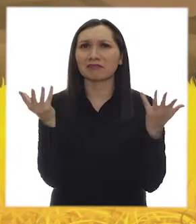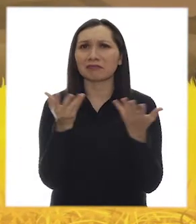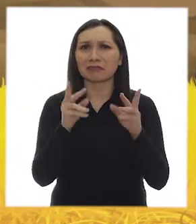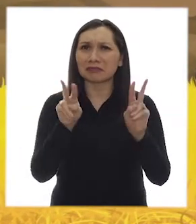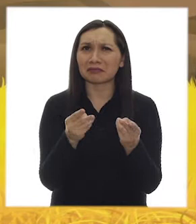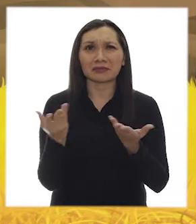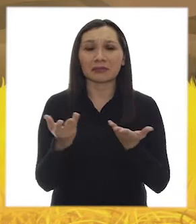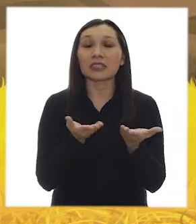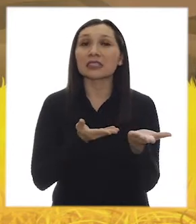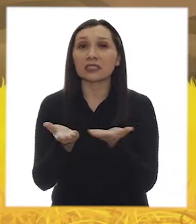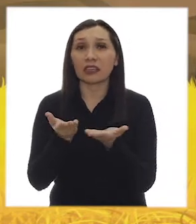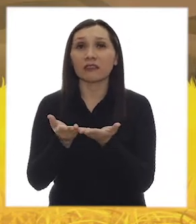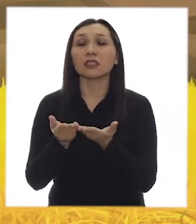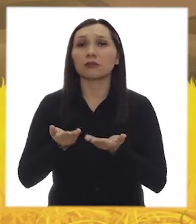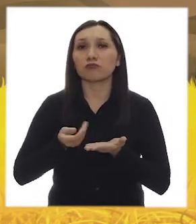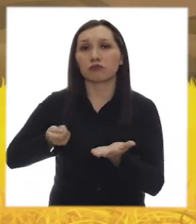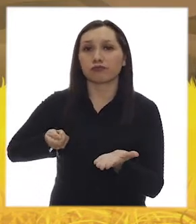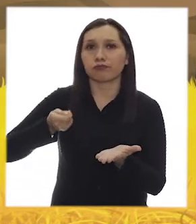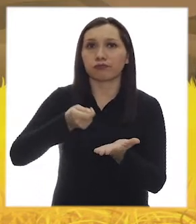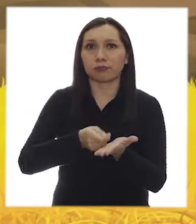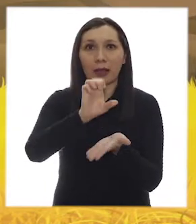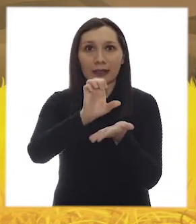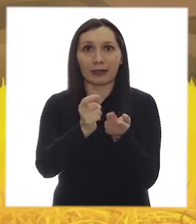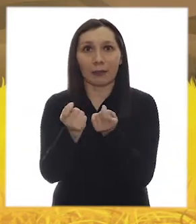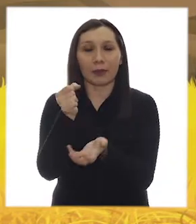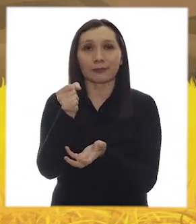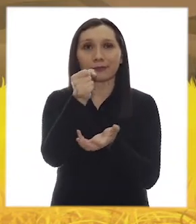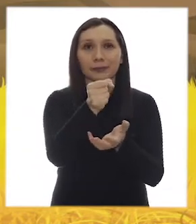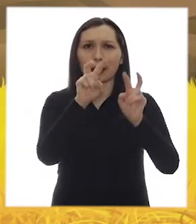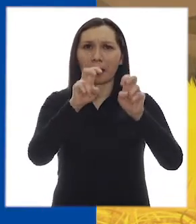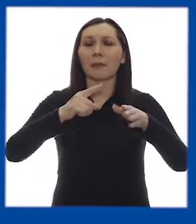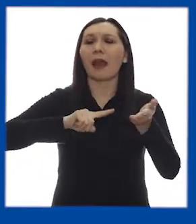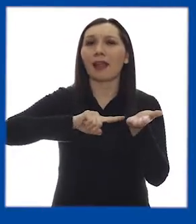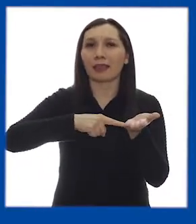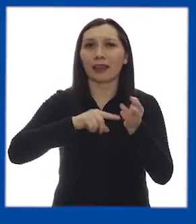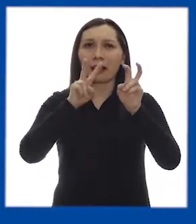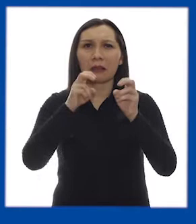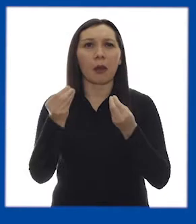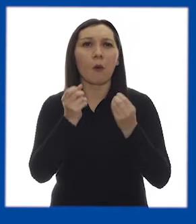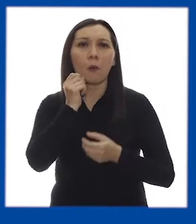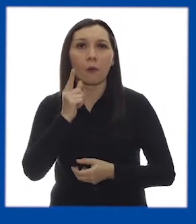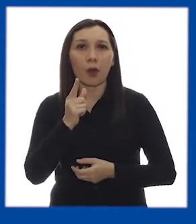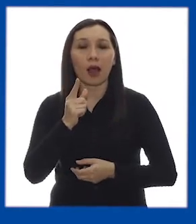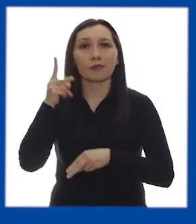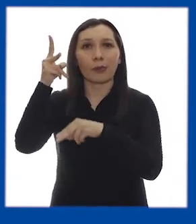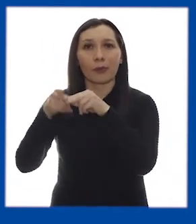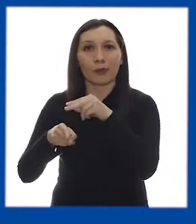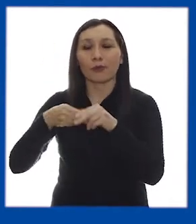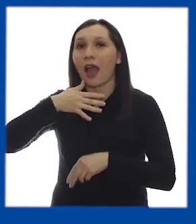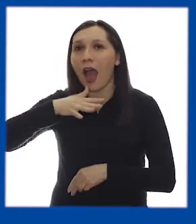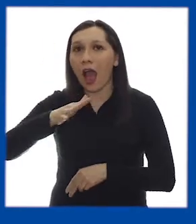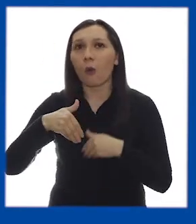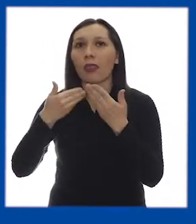decir, servicios que hayan recibido aportes del Estado en las materias técnicas relativas a cortes de suministro de